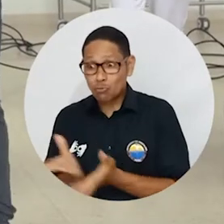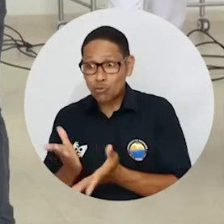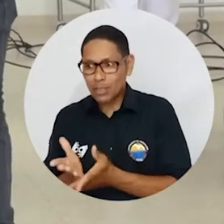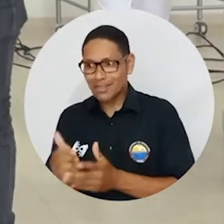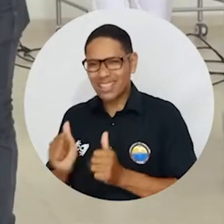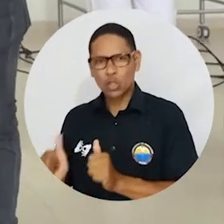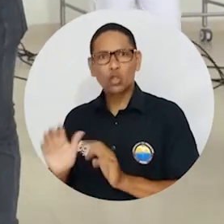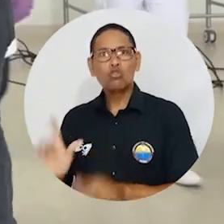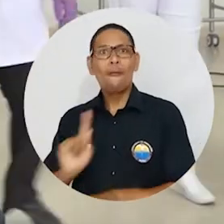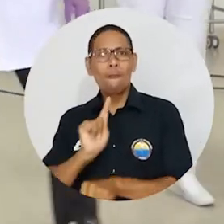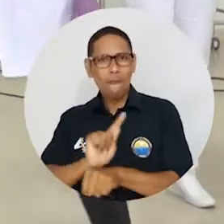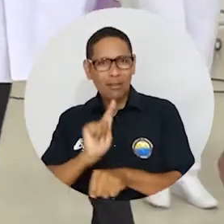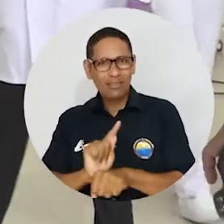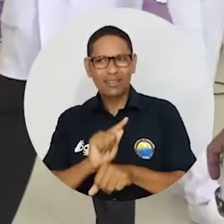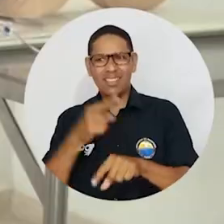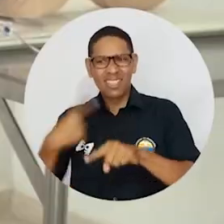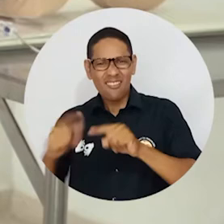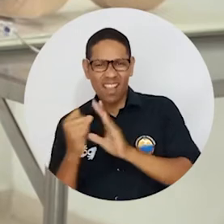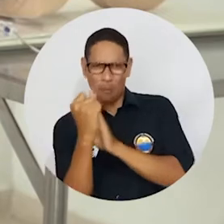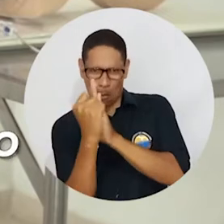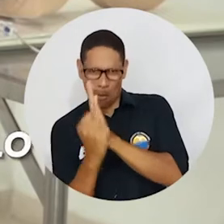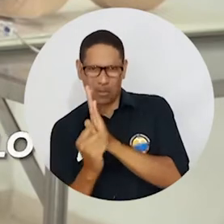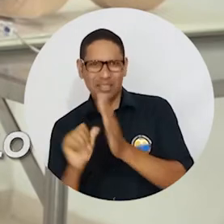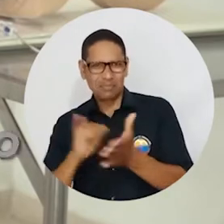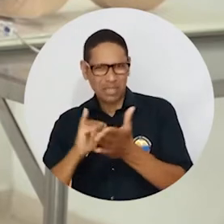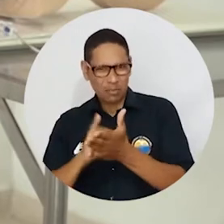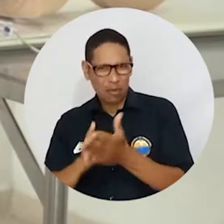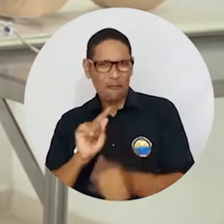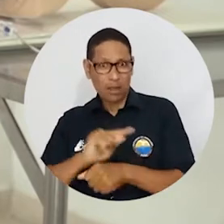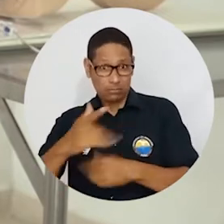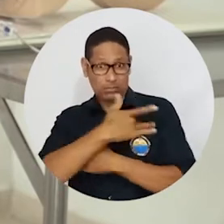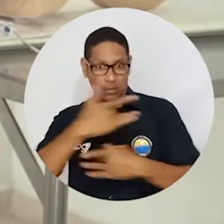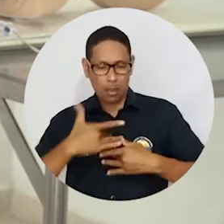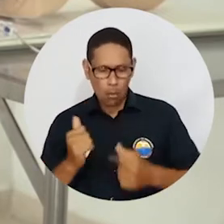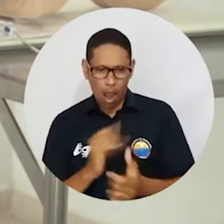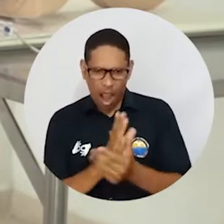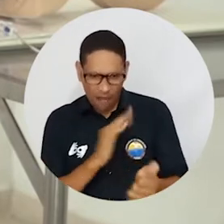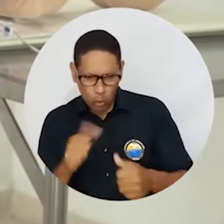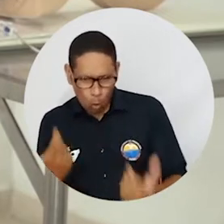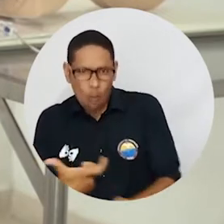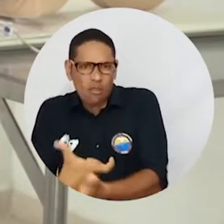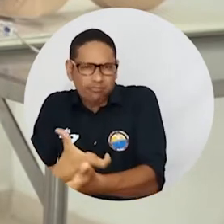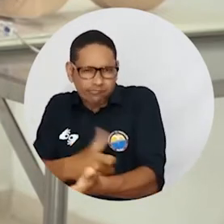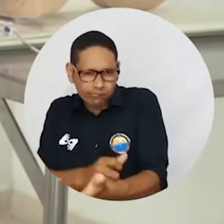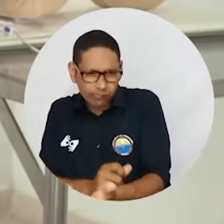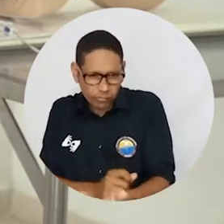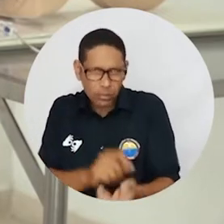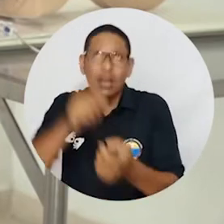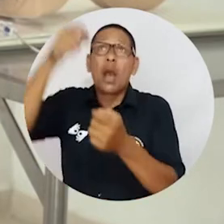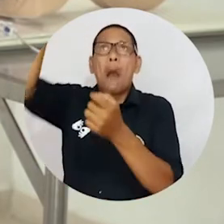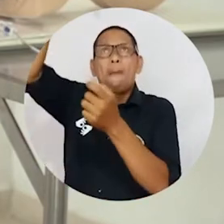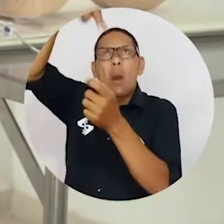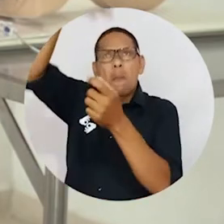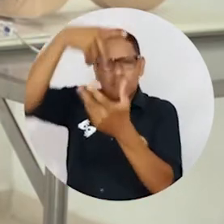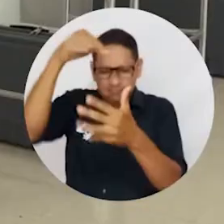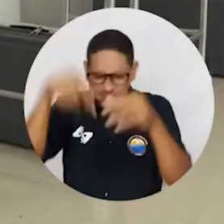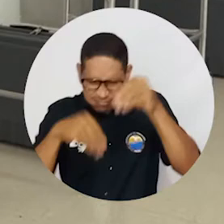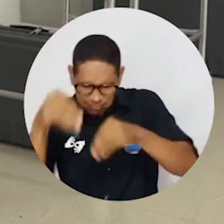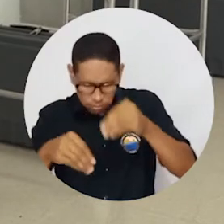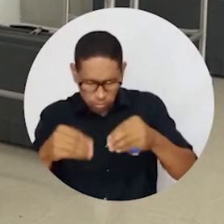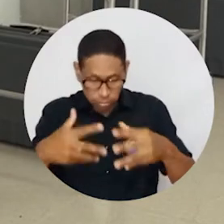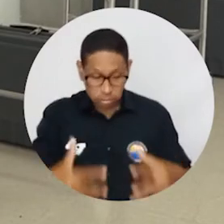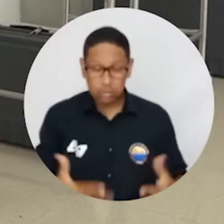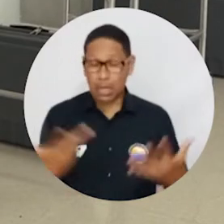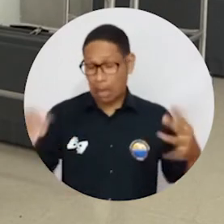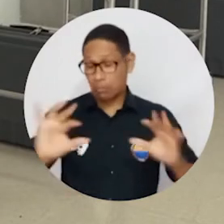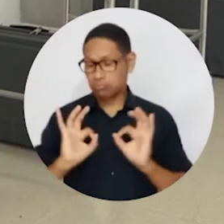de la facultad en los diversos programas puedan desarrollar habilidades y destrezas que llevan a la apropiación de competencias. Nos